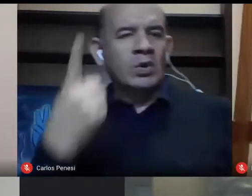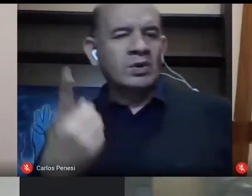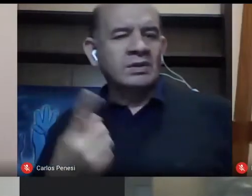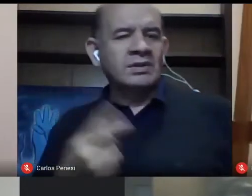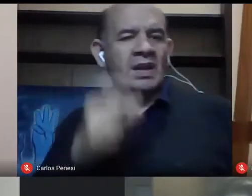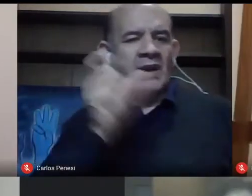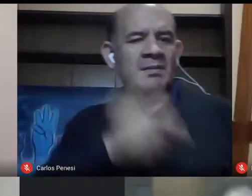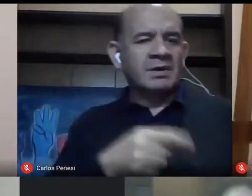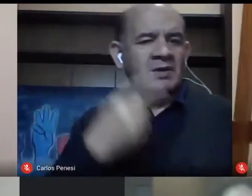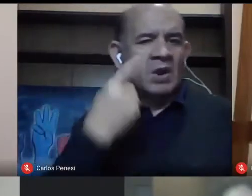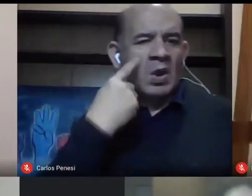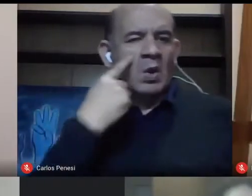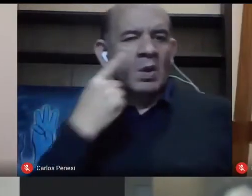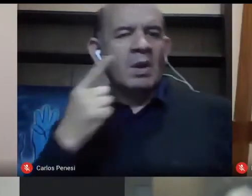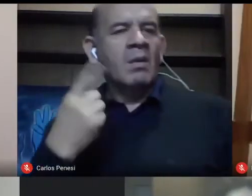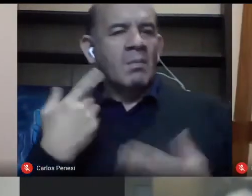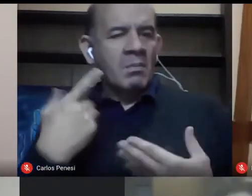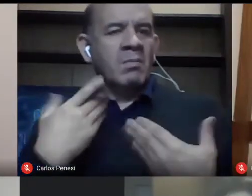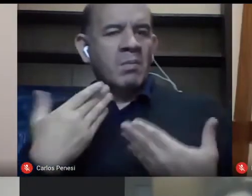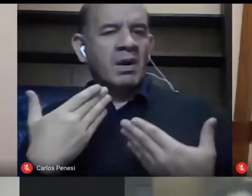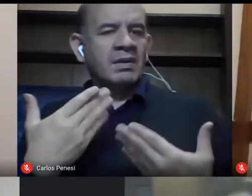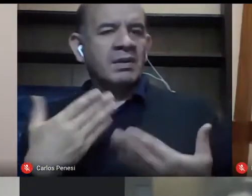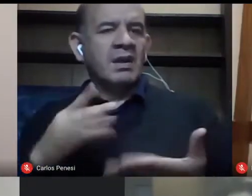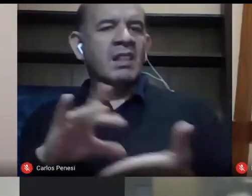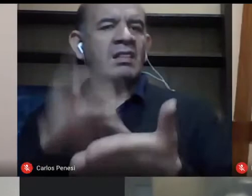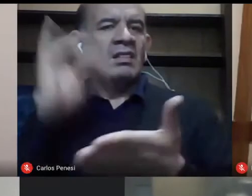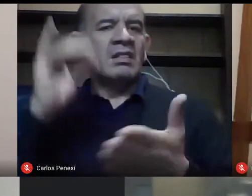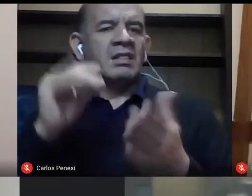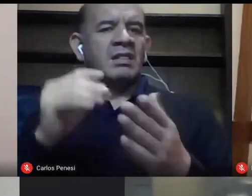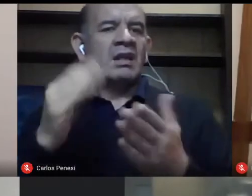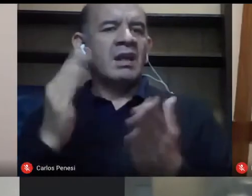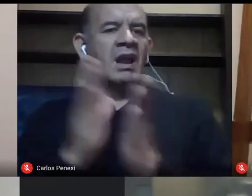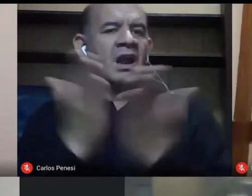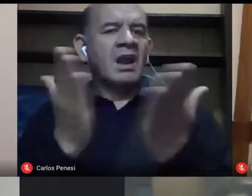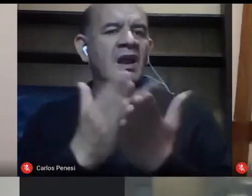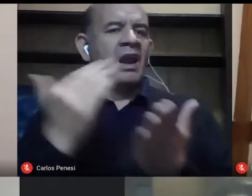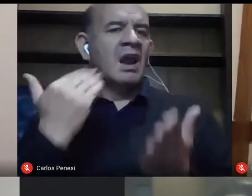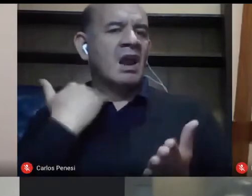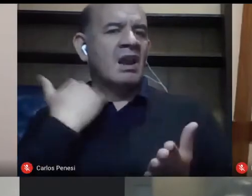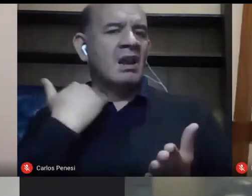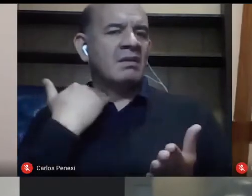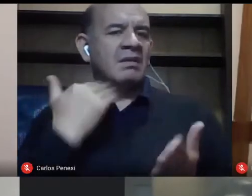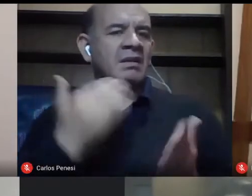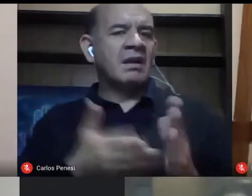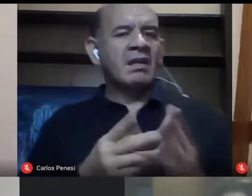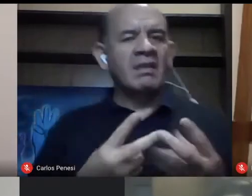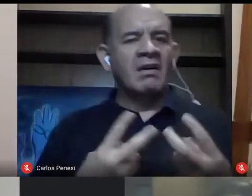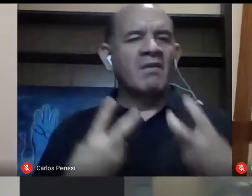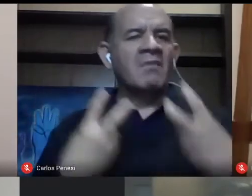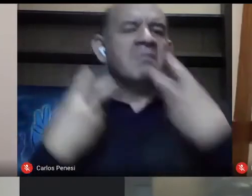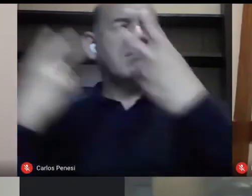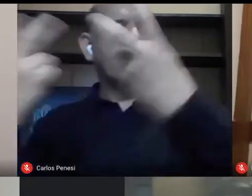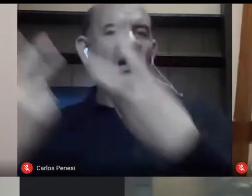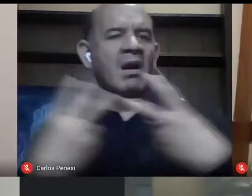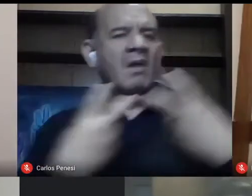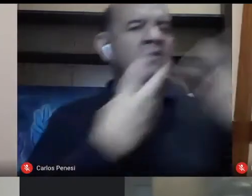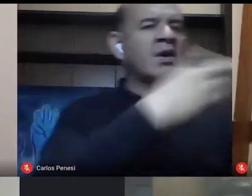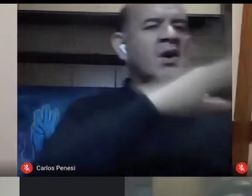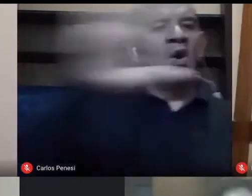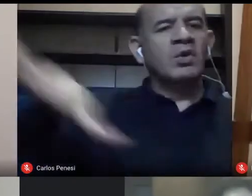puede solicitar el libro para que la persona con discapacidad no se tenga que trasladar a un